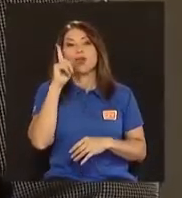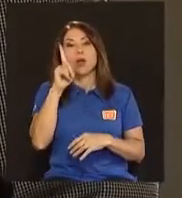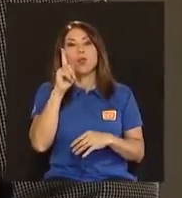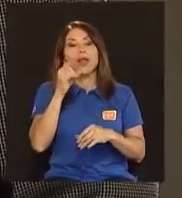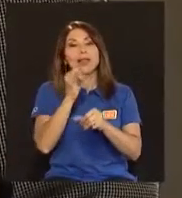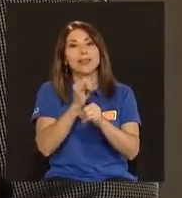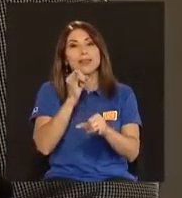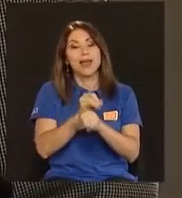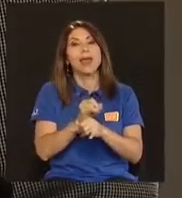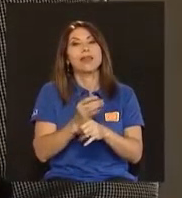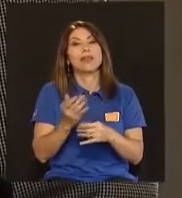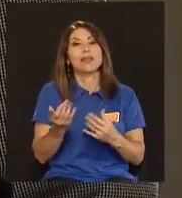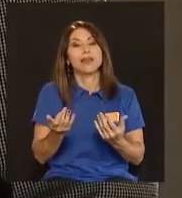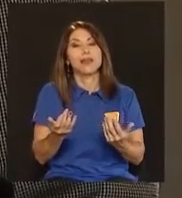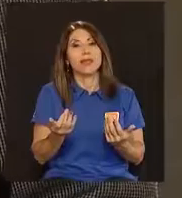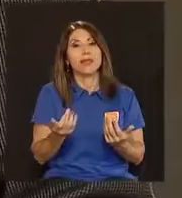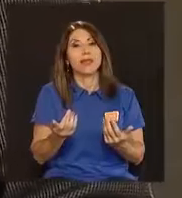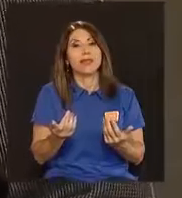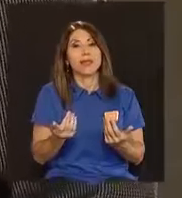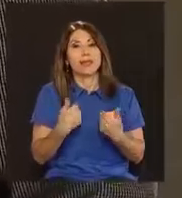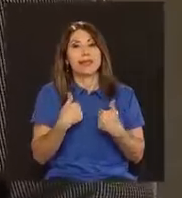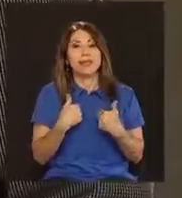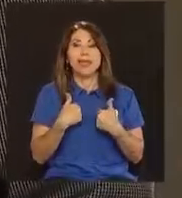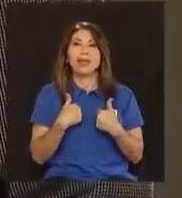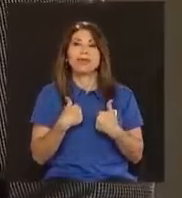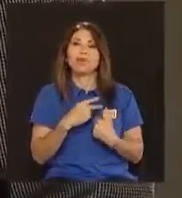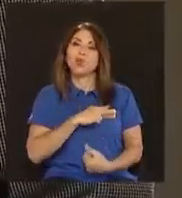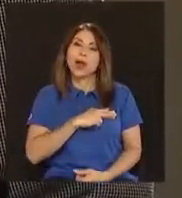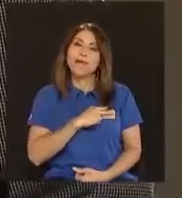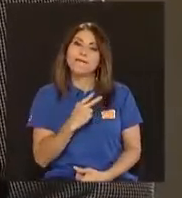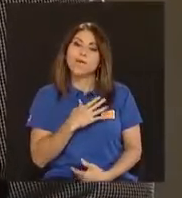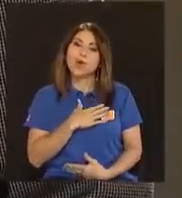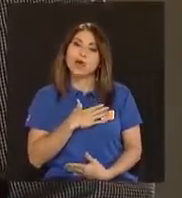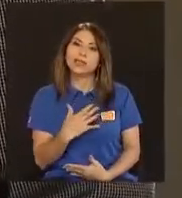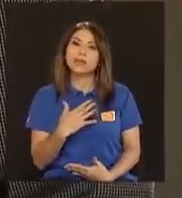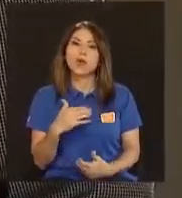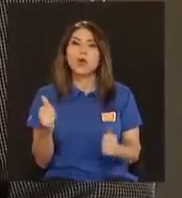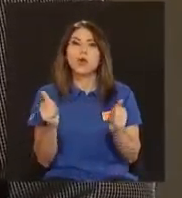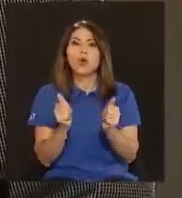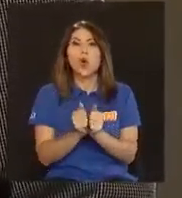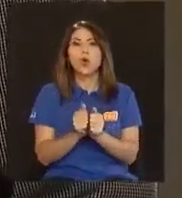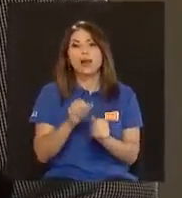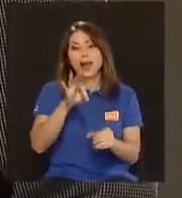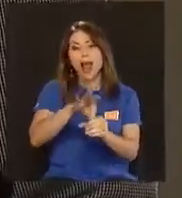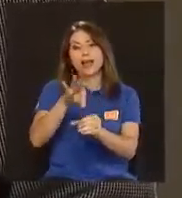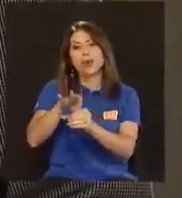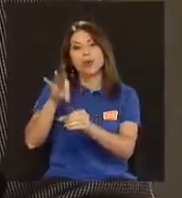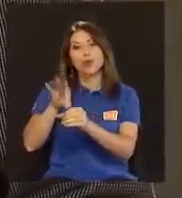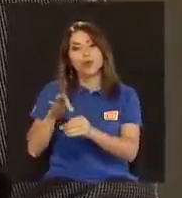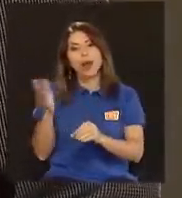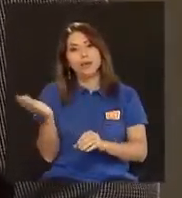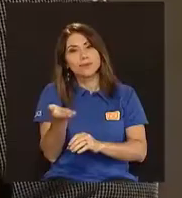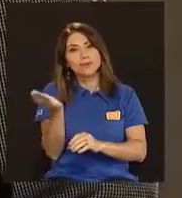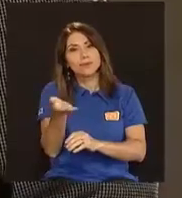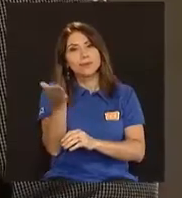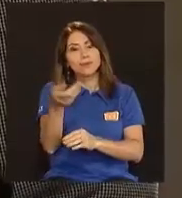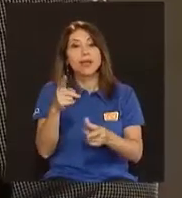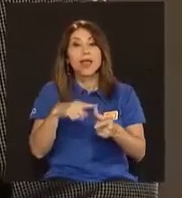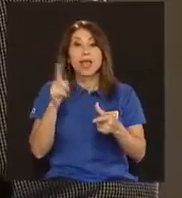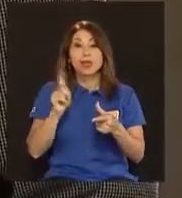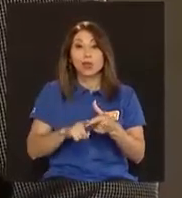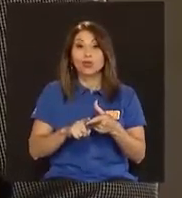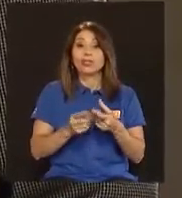tuvo o que tiene una vocación con la agricultura. Entonces, buena parte de la cartera de crédito